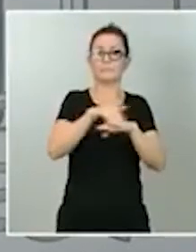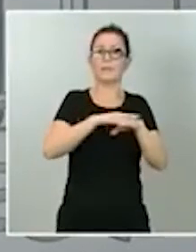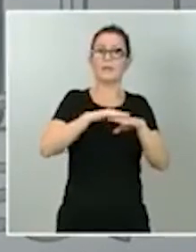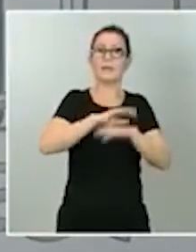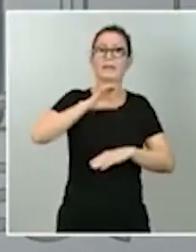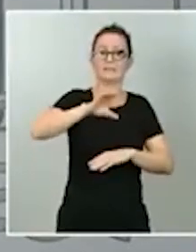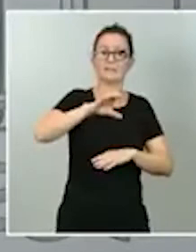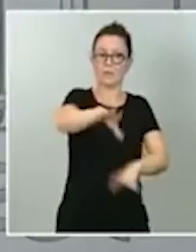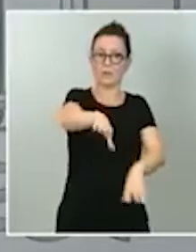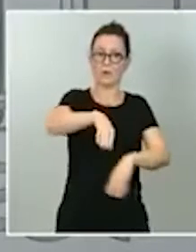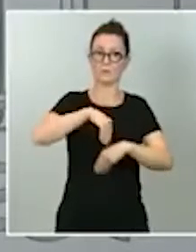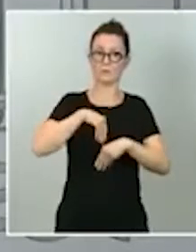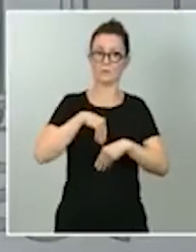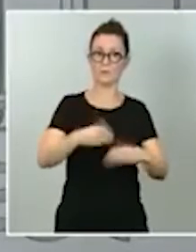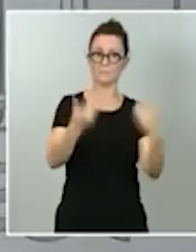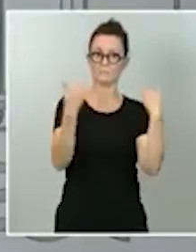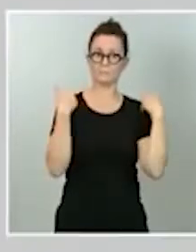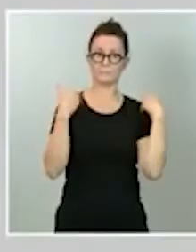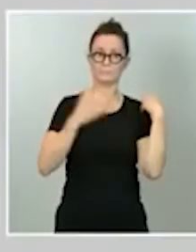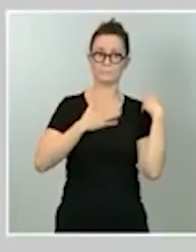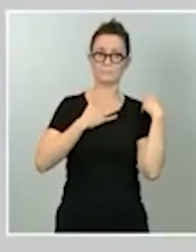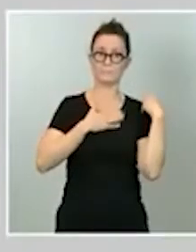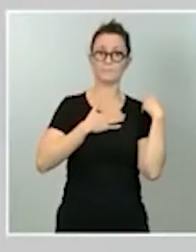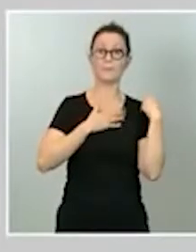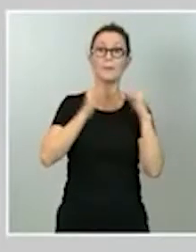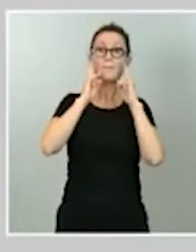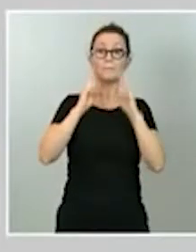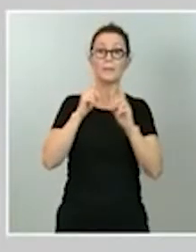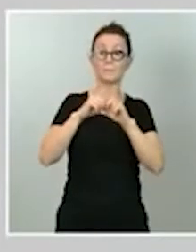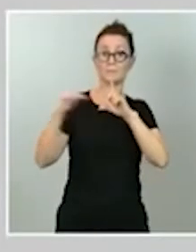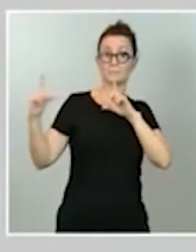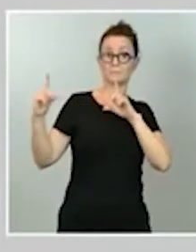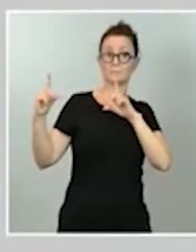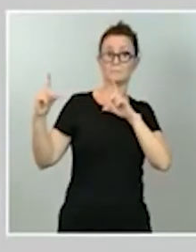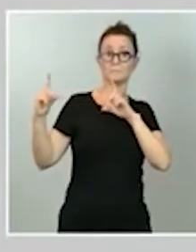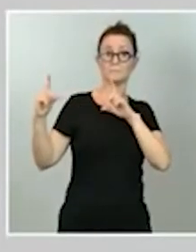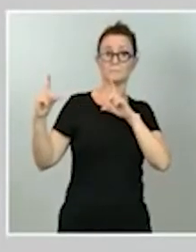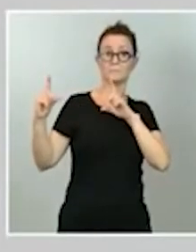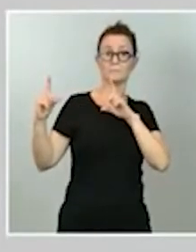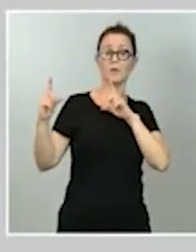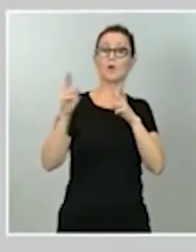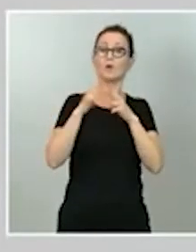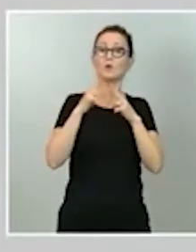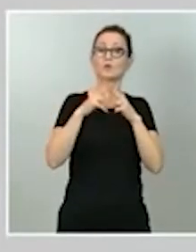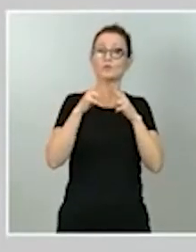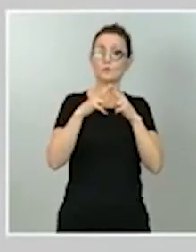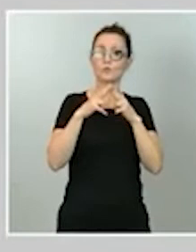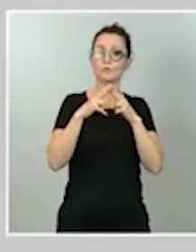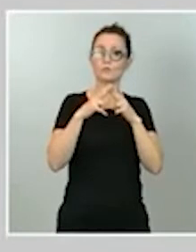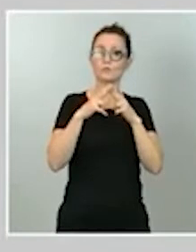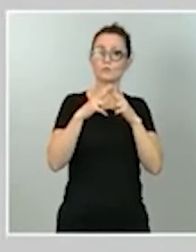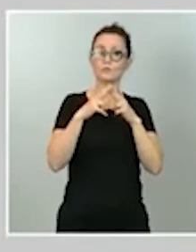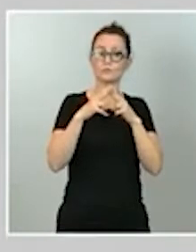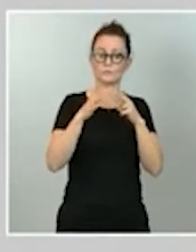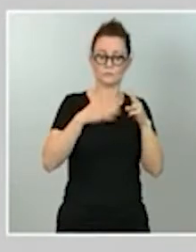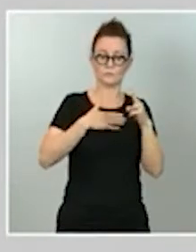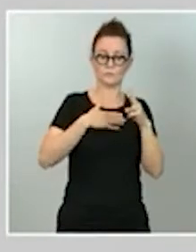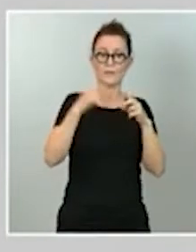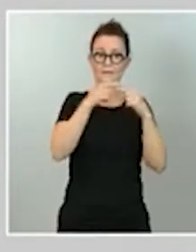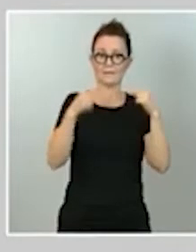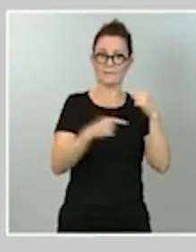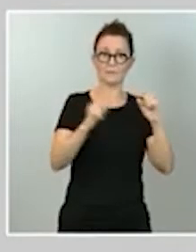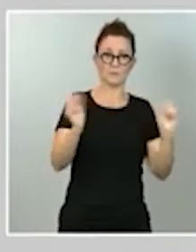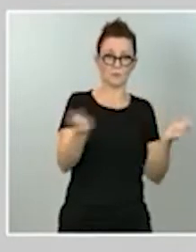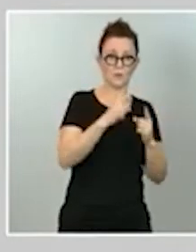pueden ver en la presentación tras desarrollar estas dos tareas es decir quedarnos con déficit de seguridad social y de